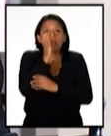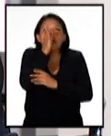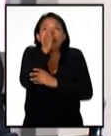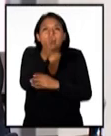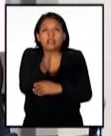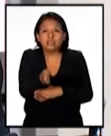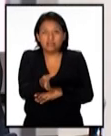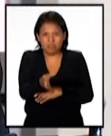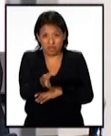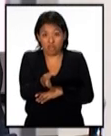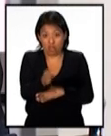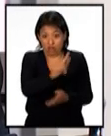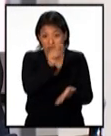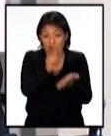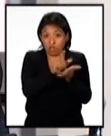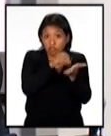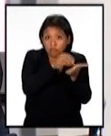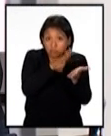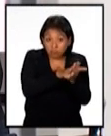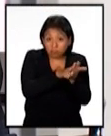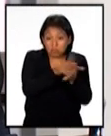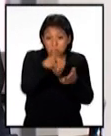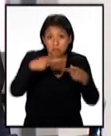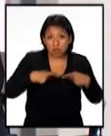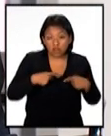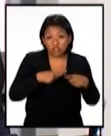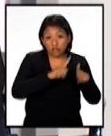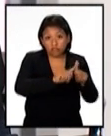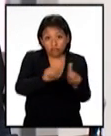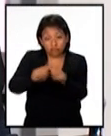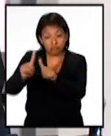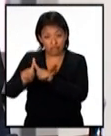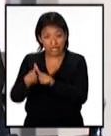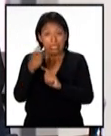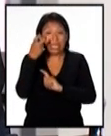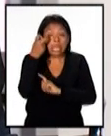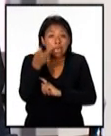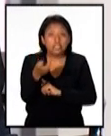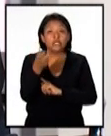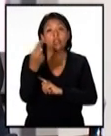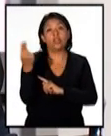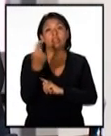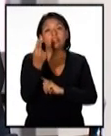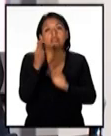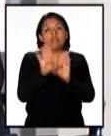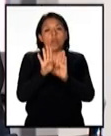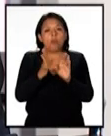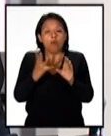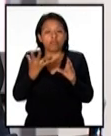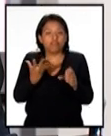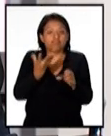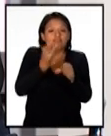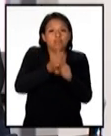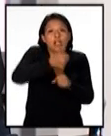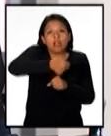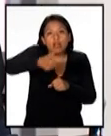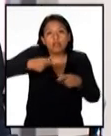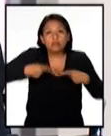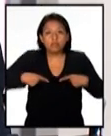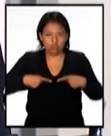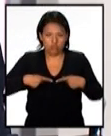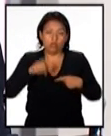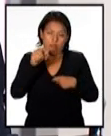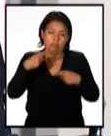reconocimiento en términos jurídicos de que somos diferentes y de que eso requiere situaciones específicas y concretas para las personas con